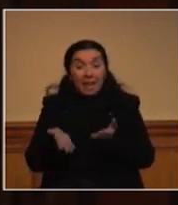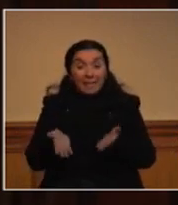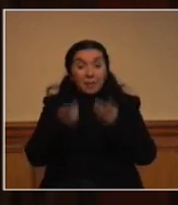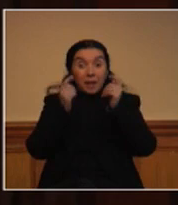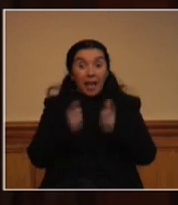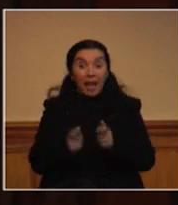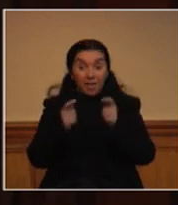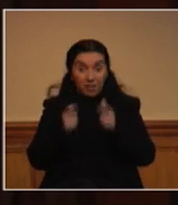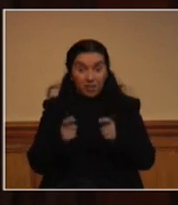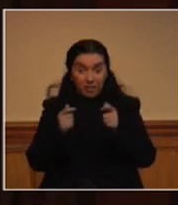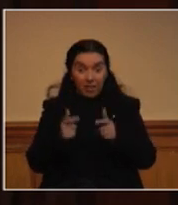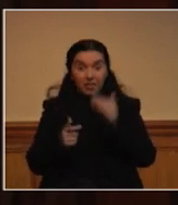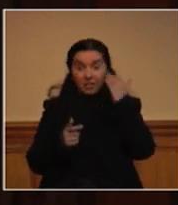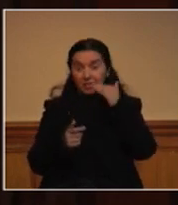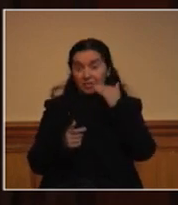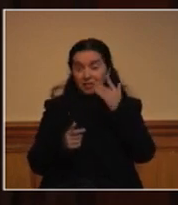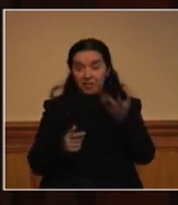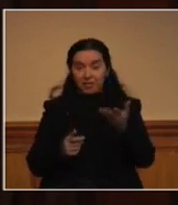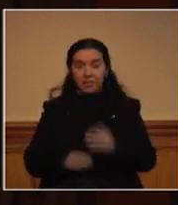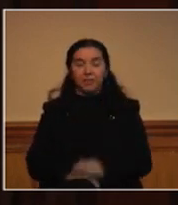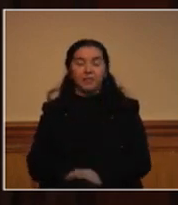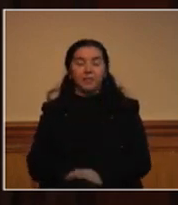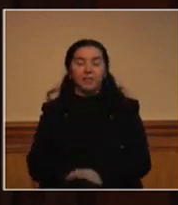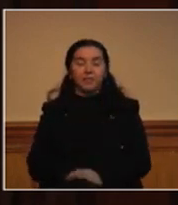habilidades emergentes. Entonces,